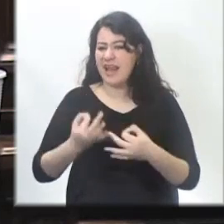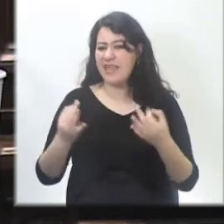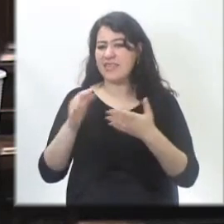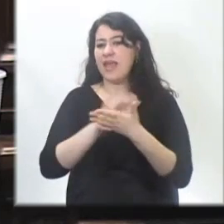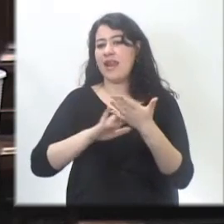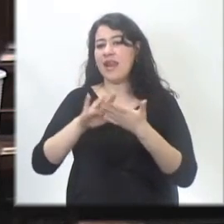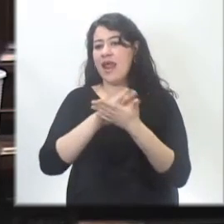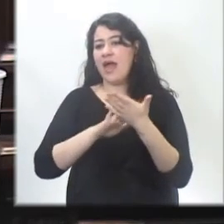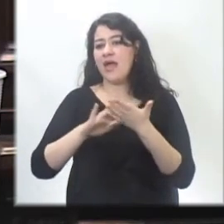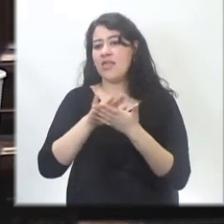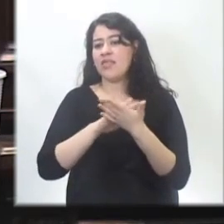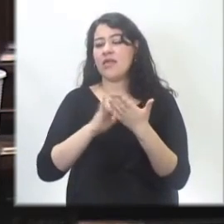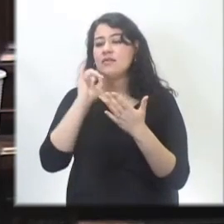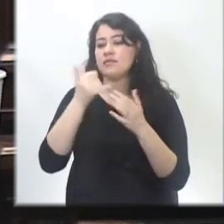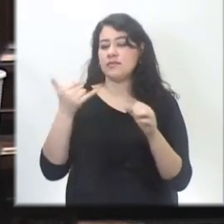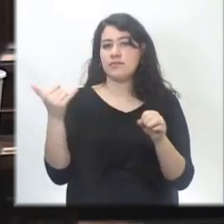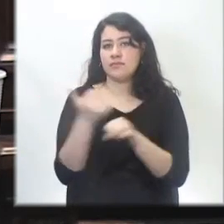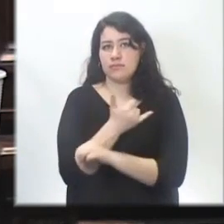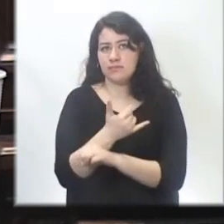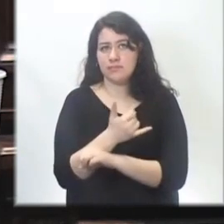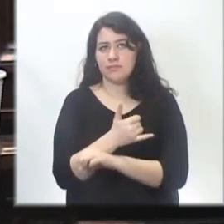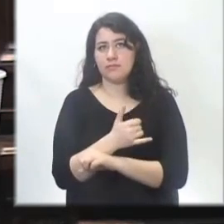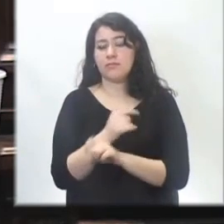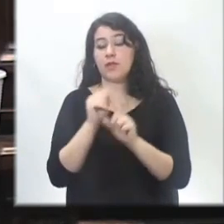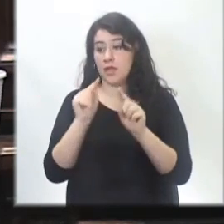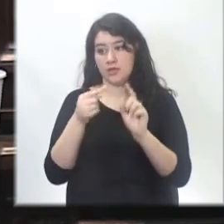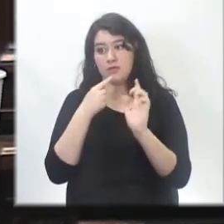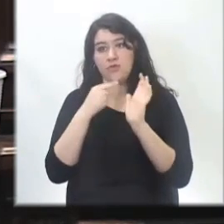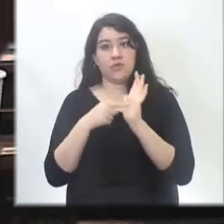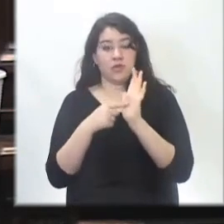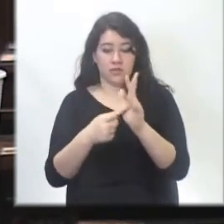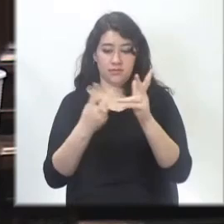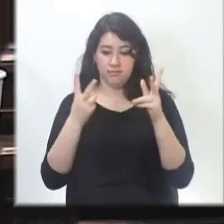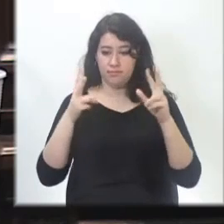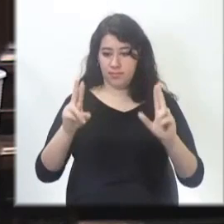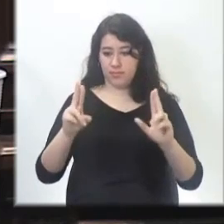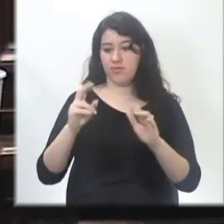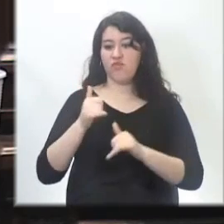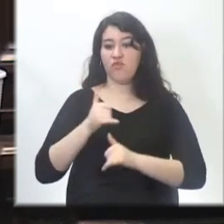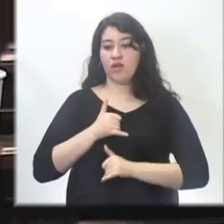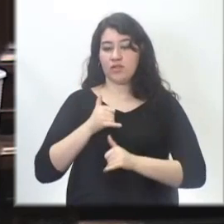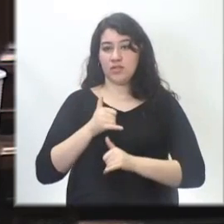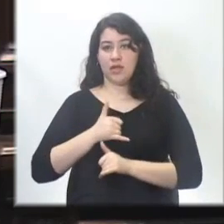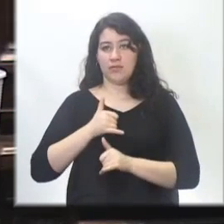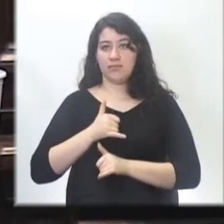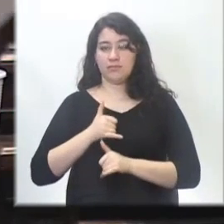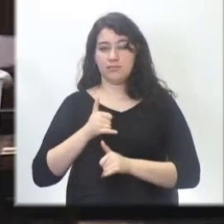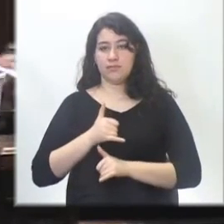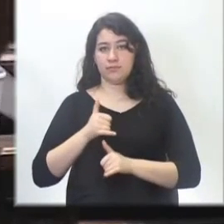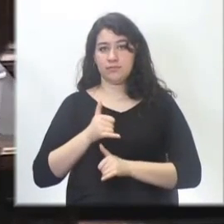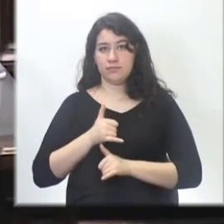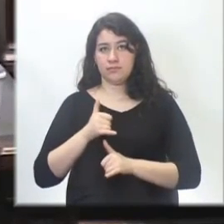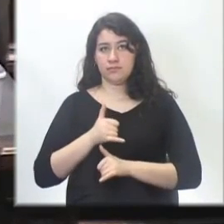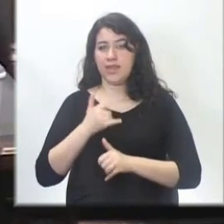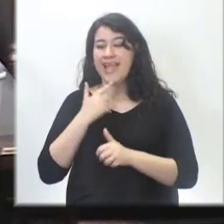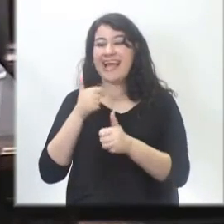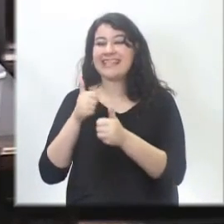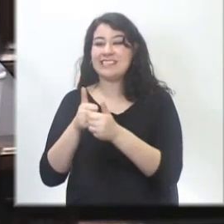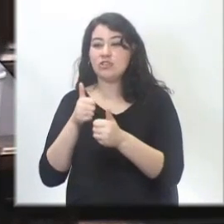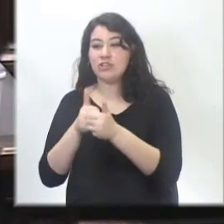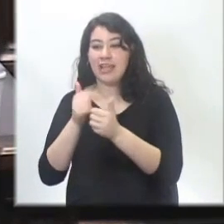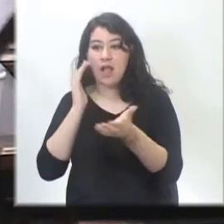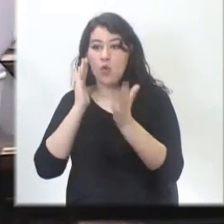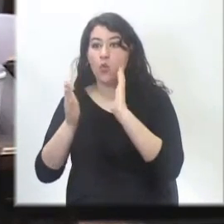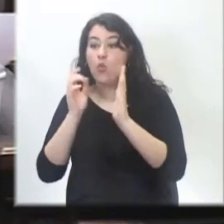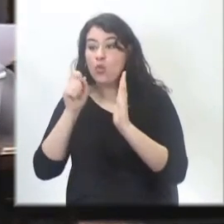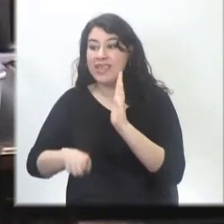mismos, extremo objetable. Esto lo dice la Fuerza Aérea, la sección asesoría jurídica de la Fuerza